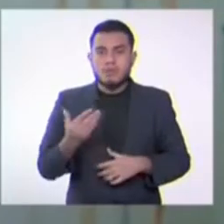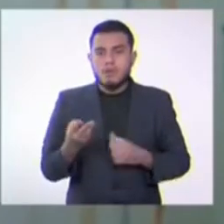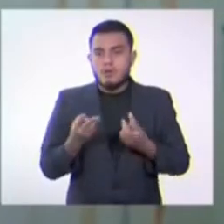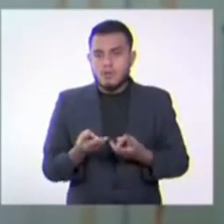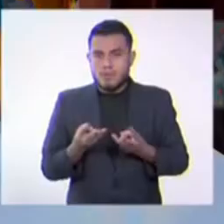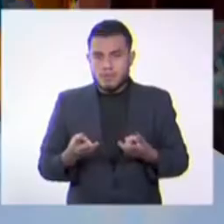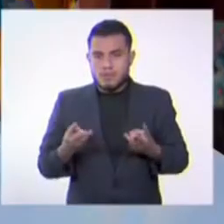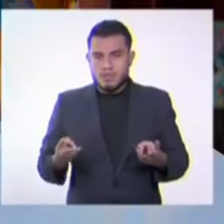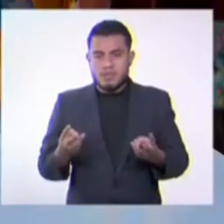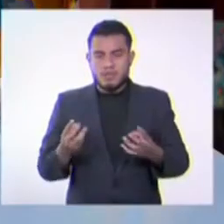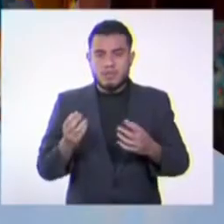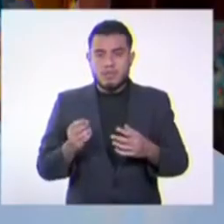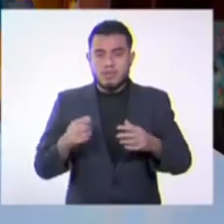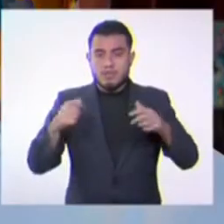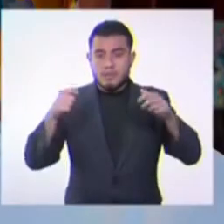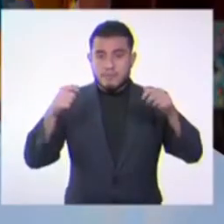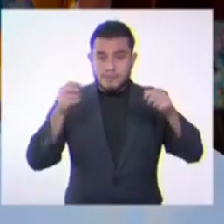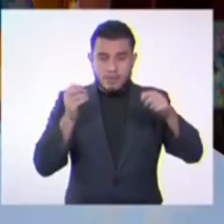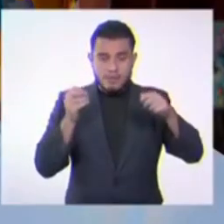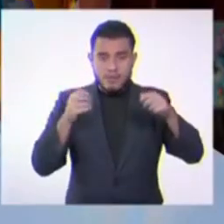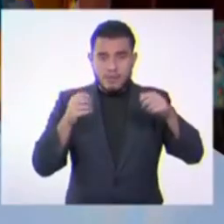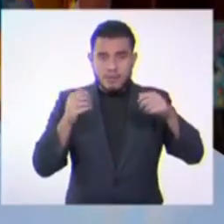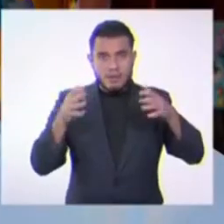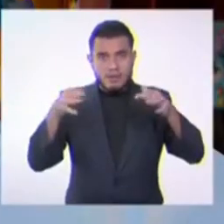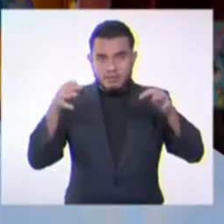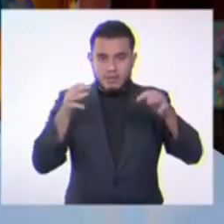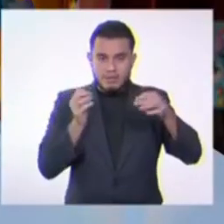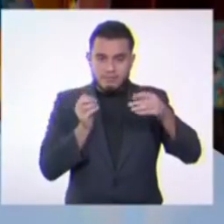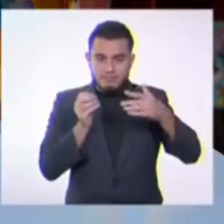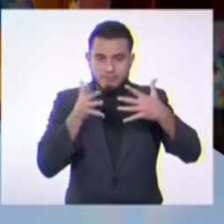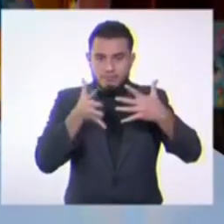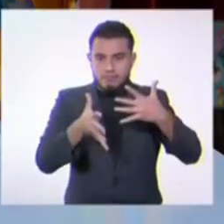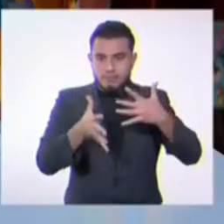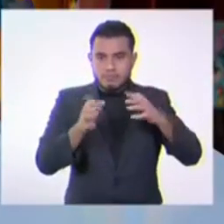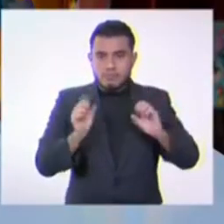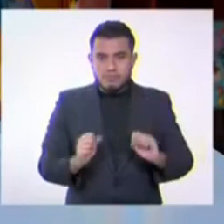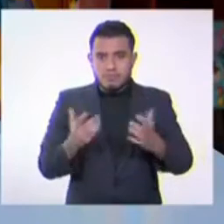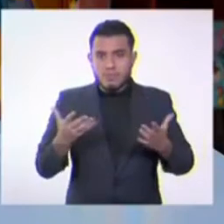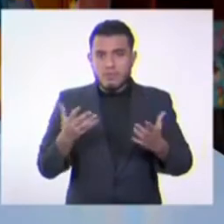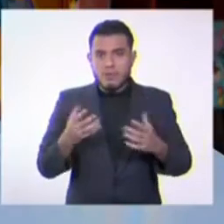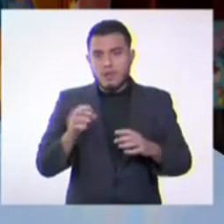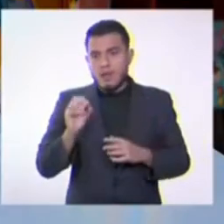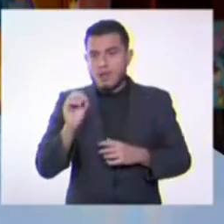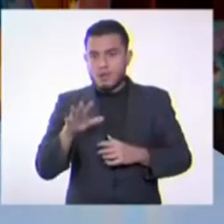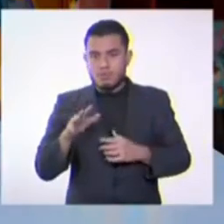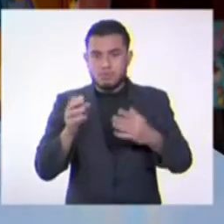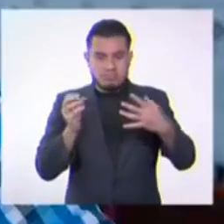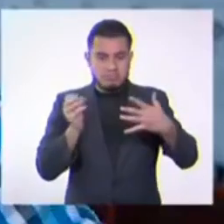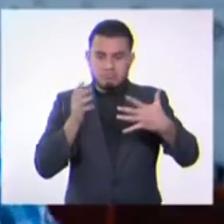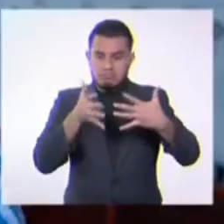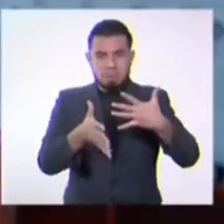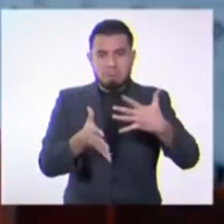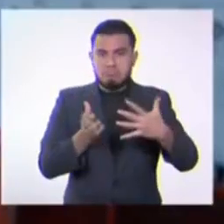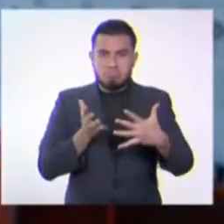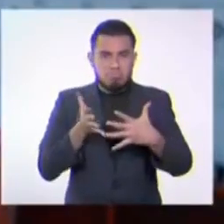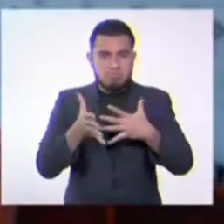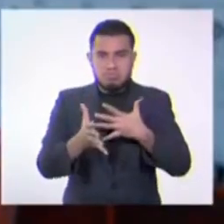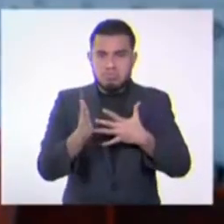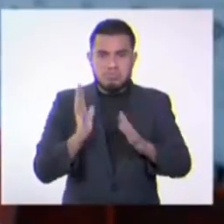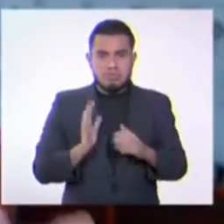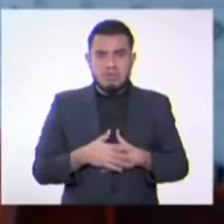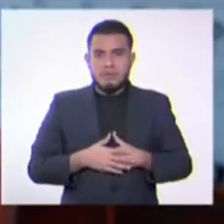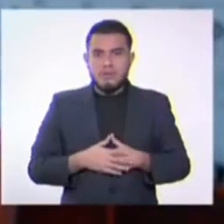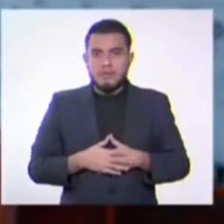material transparente es aquel material que permite el paso de la luz. Un